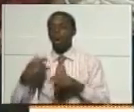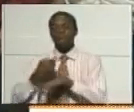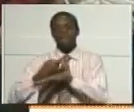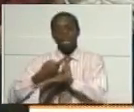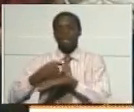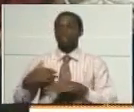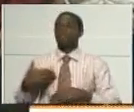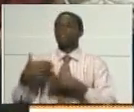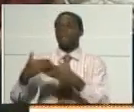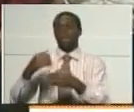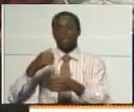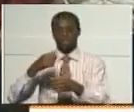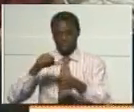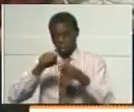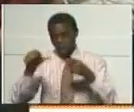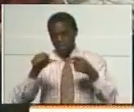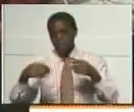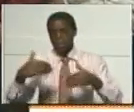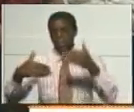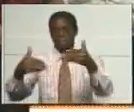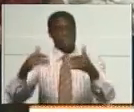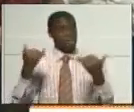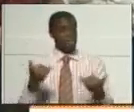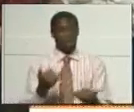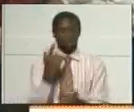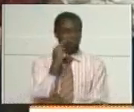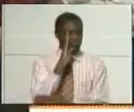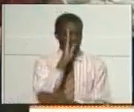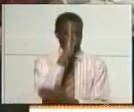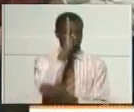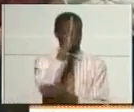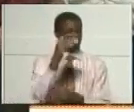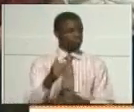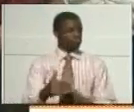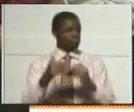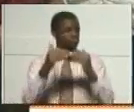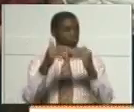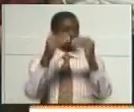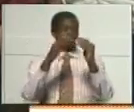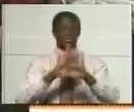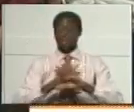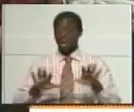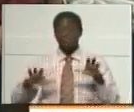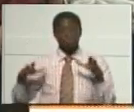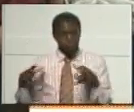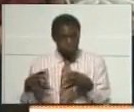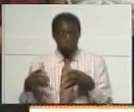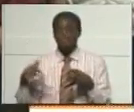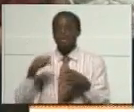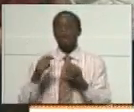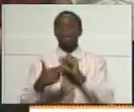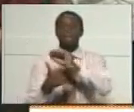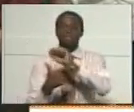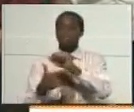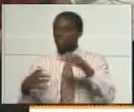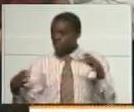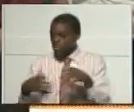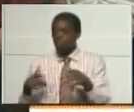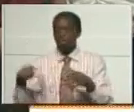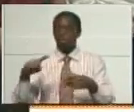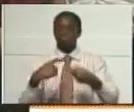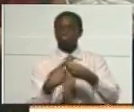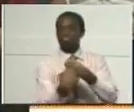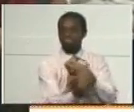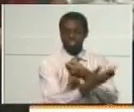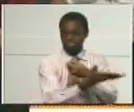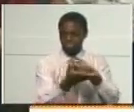Y bueno, viento en popa, preparando la maquinaria, Diosdado, con el Partido Socialista Unido de Venezuela, el Gran Polo Patriótico, el